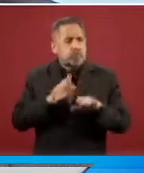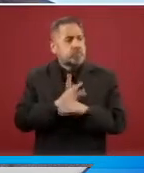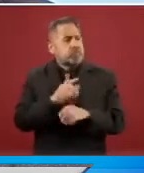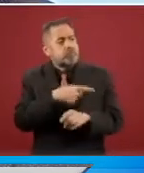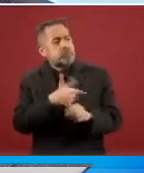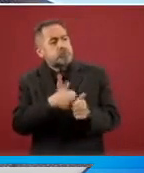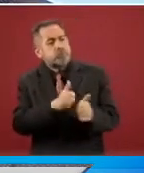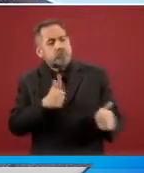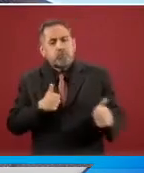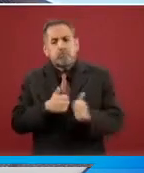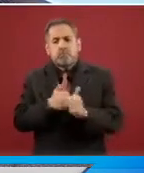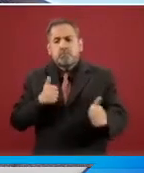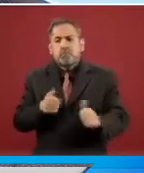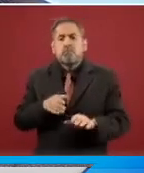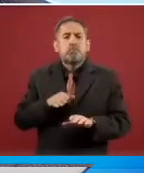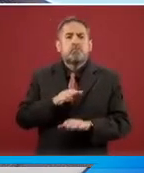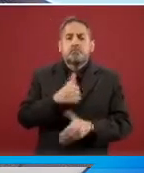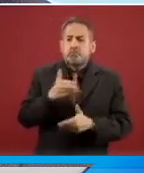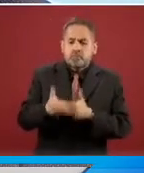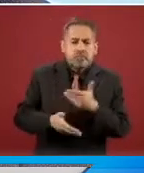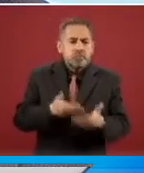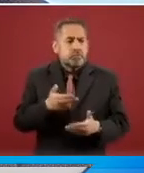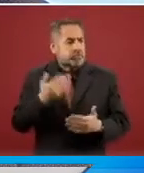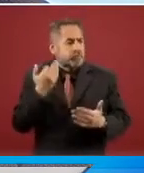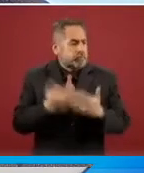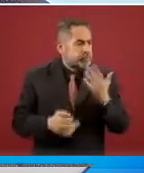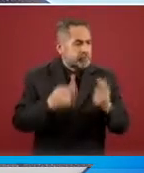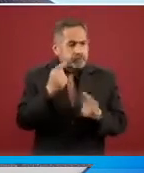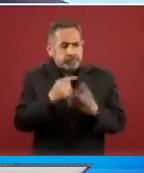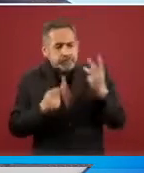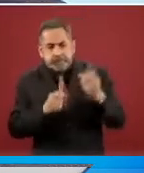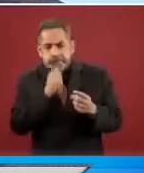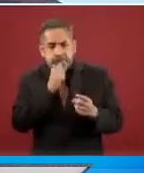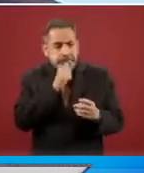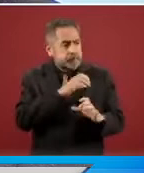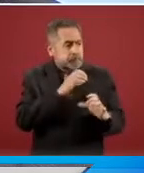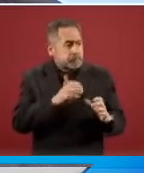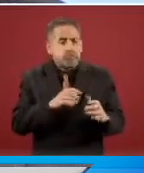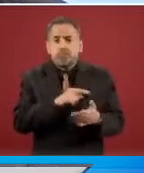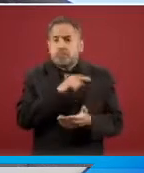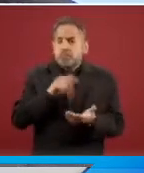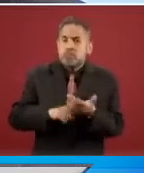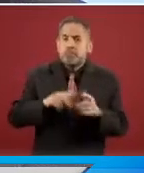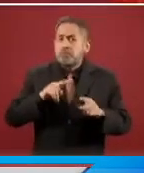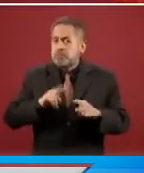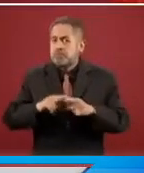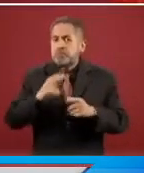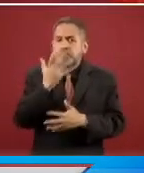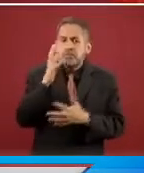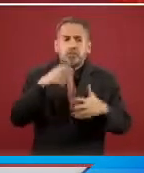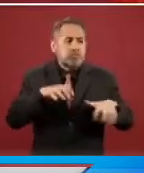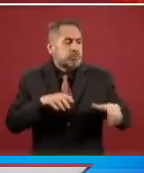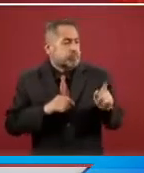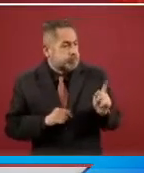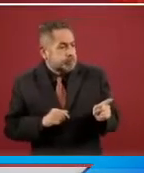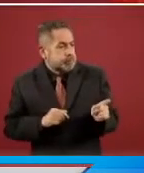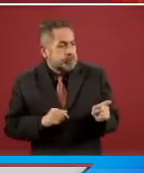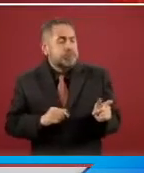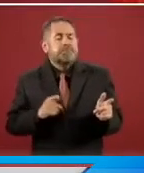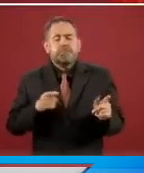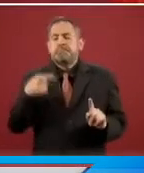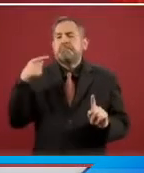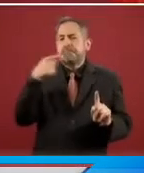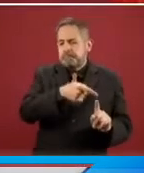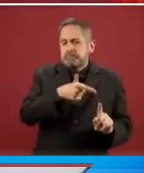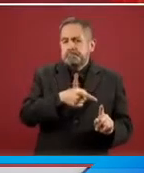habitacionales, equipamiento urbano y espacios públicos a cargo del Instituto Nacional del Suelo Sustentable. Es un programa prioritario del Gobierno de